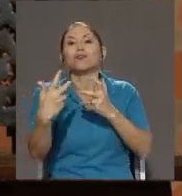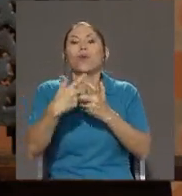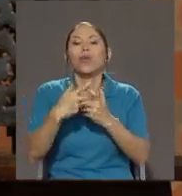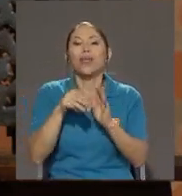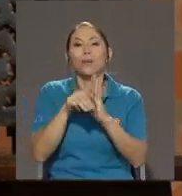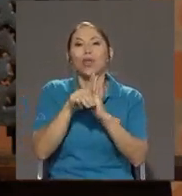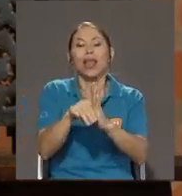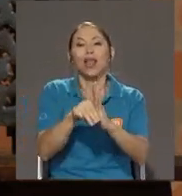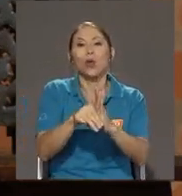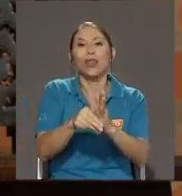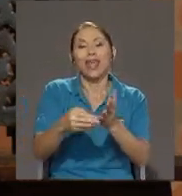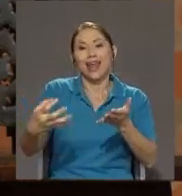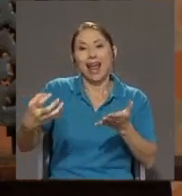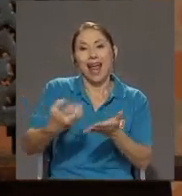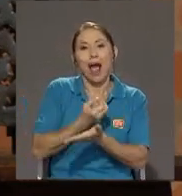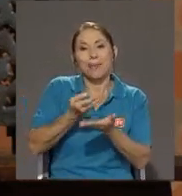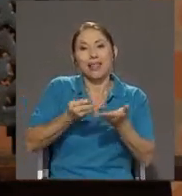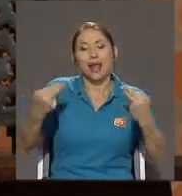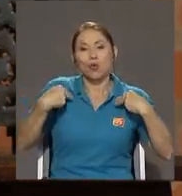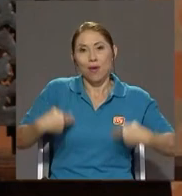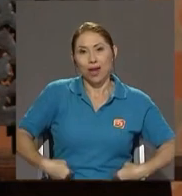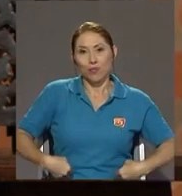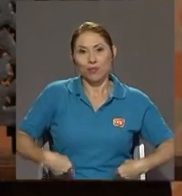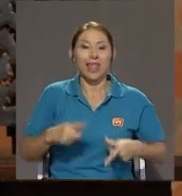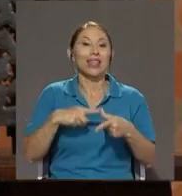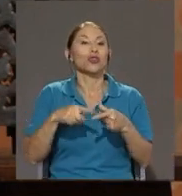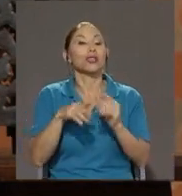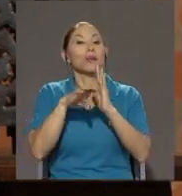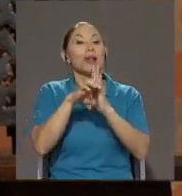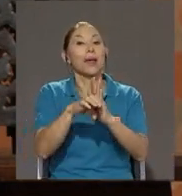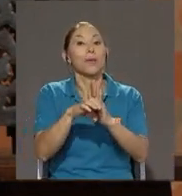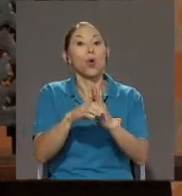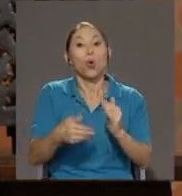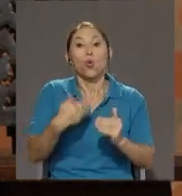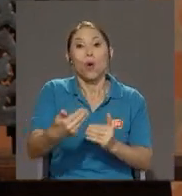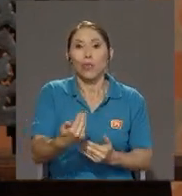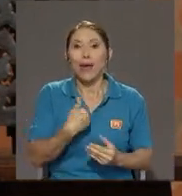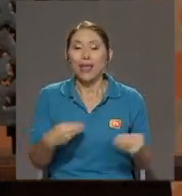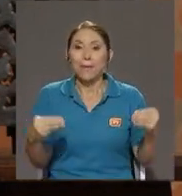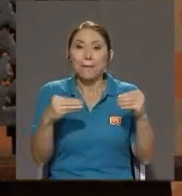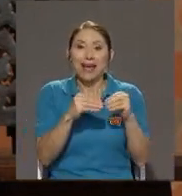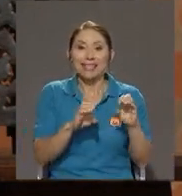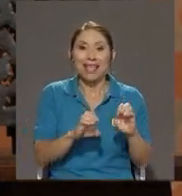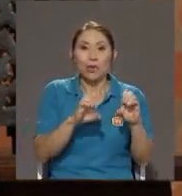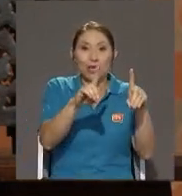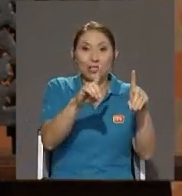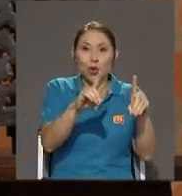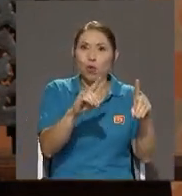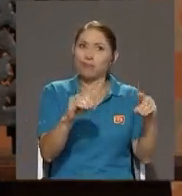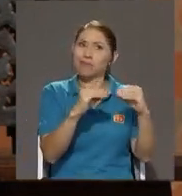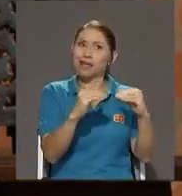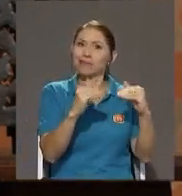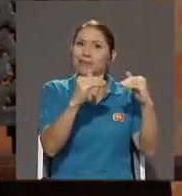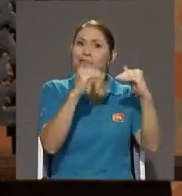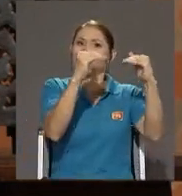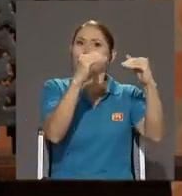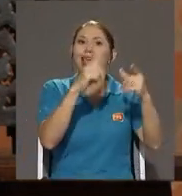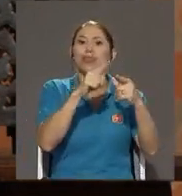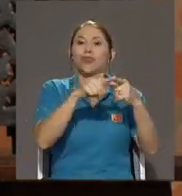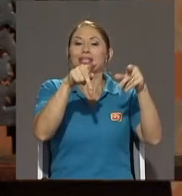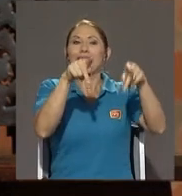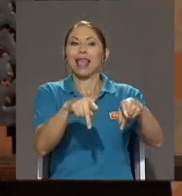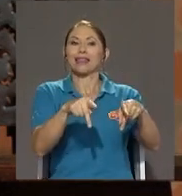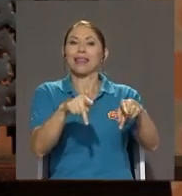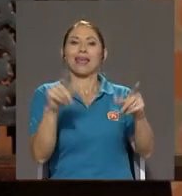humano. Y entonces, por ejemplo, entre más educación empieza a disminuir la cantidad de hijos que tienen hasta cierto nivel, porque la gente